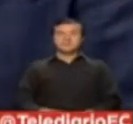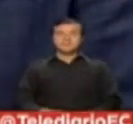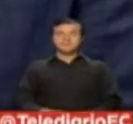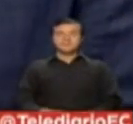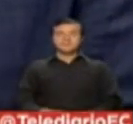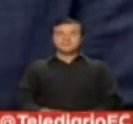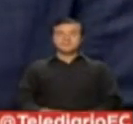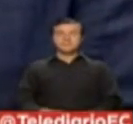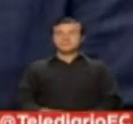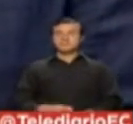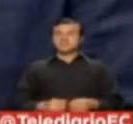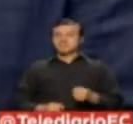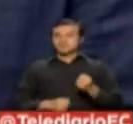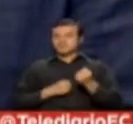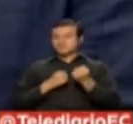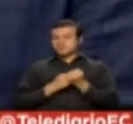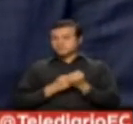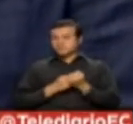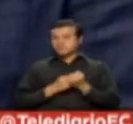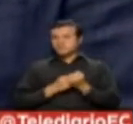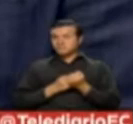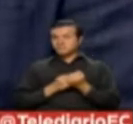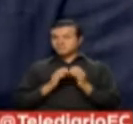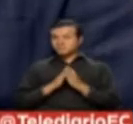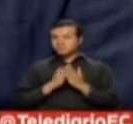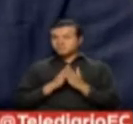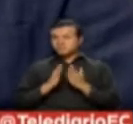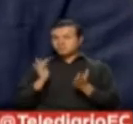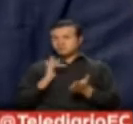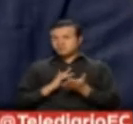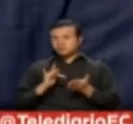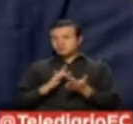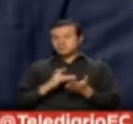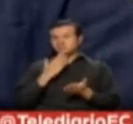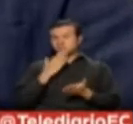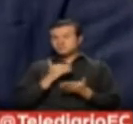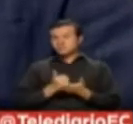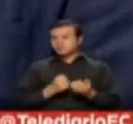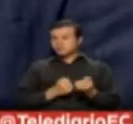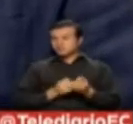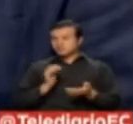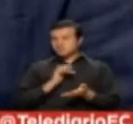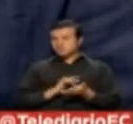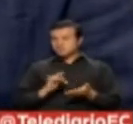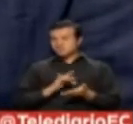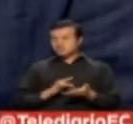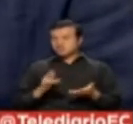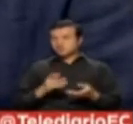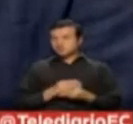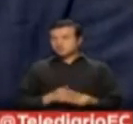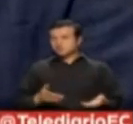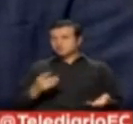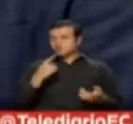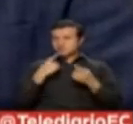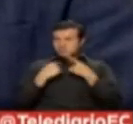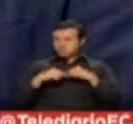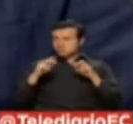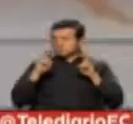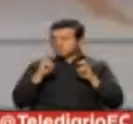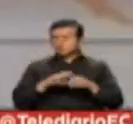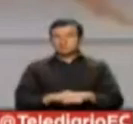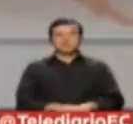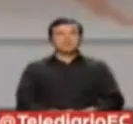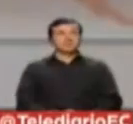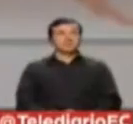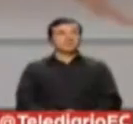se pretende favorecer el uso de la versión digital de los textos escolares que se de que se dice en esta materia en